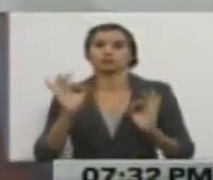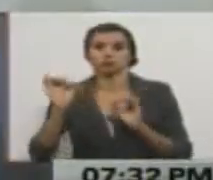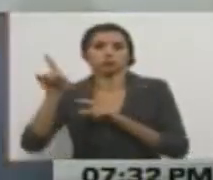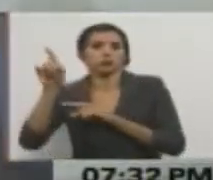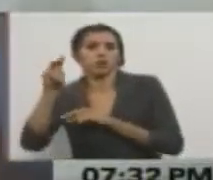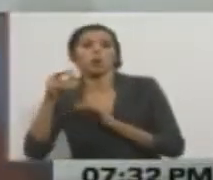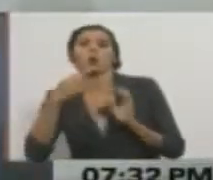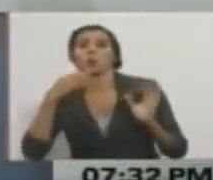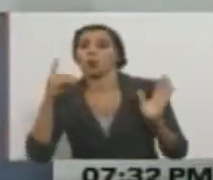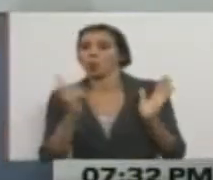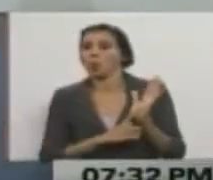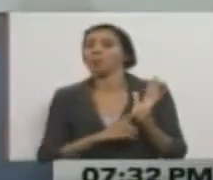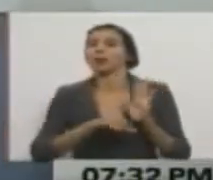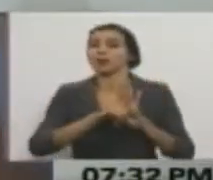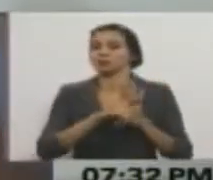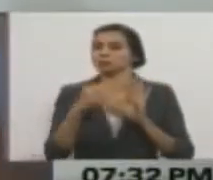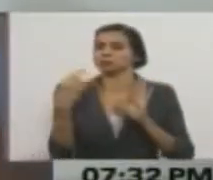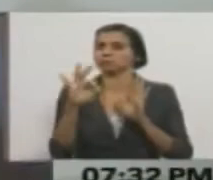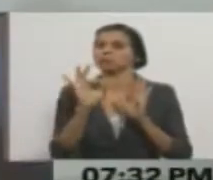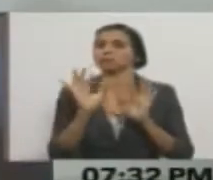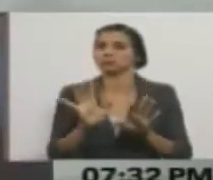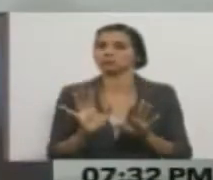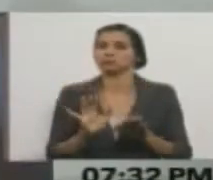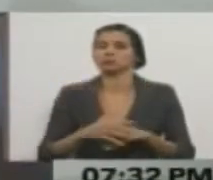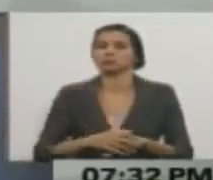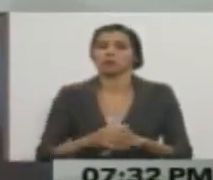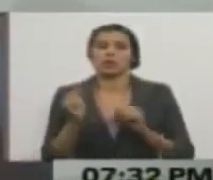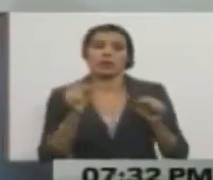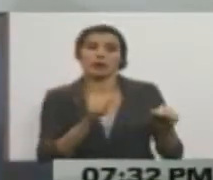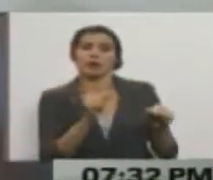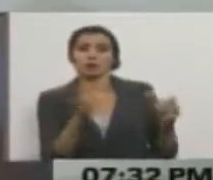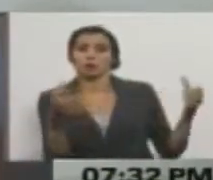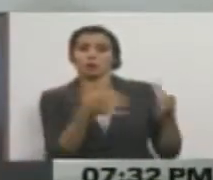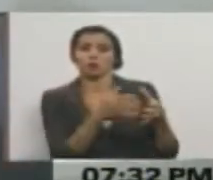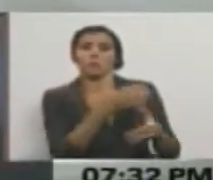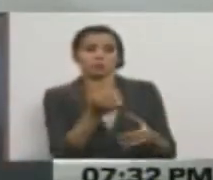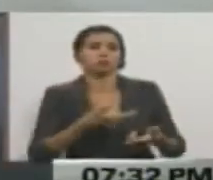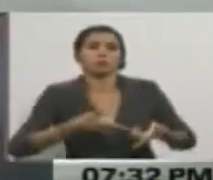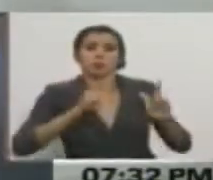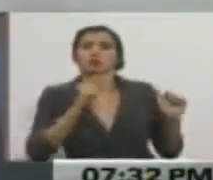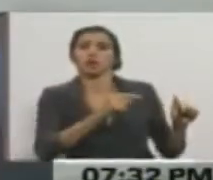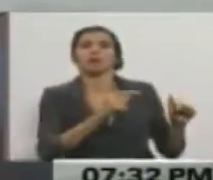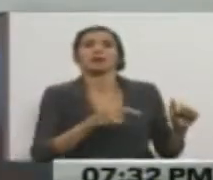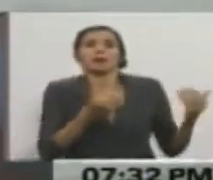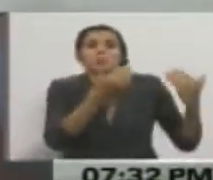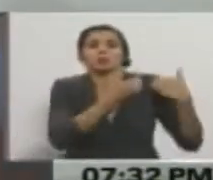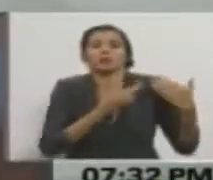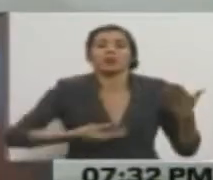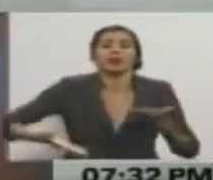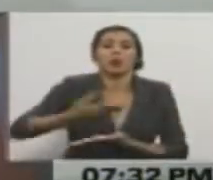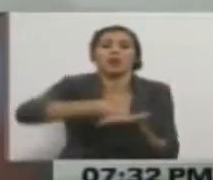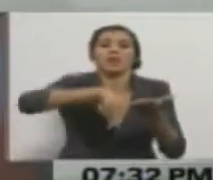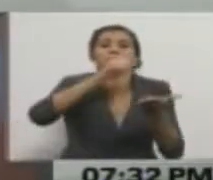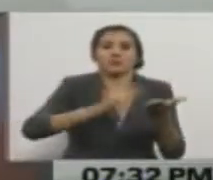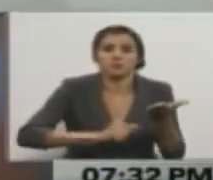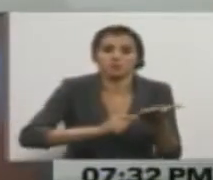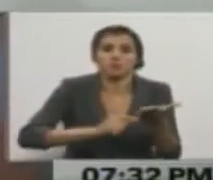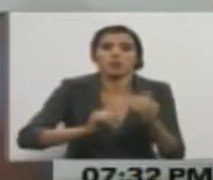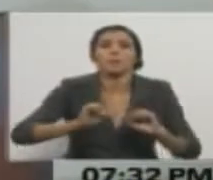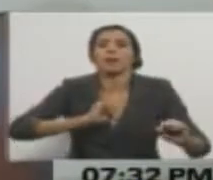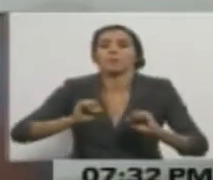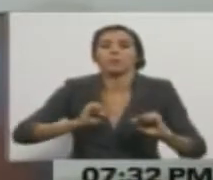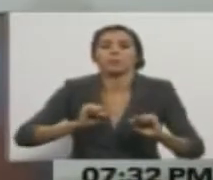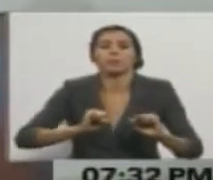con carácter de promotor al partido MUT para la activación del referéndum, a pesar del fraude, a pesar de